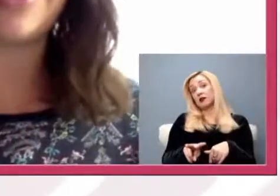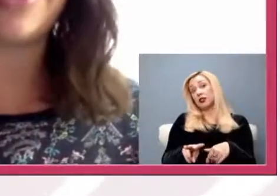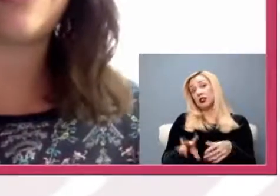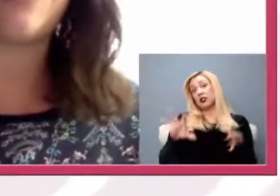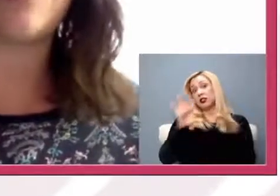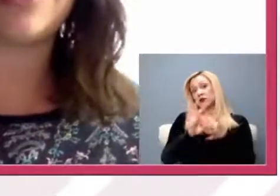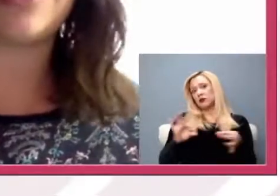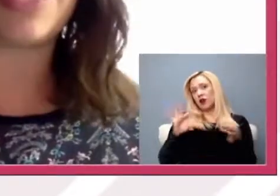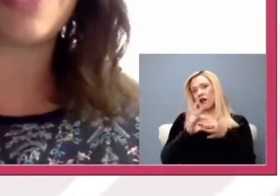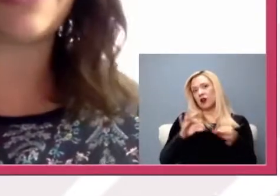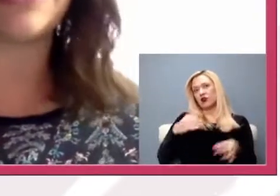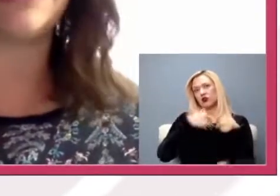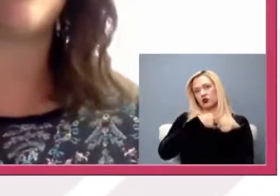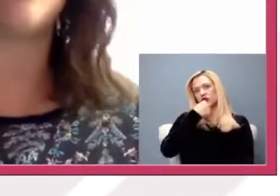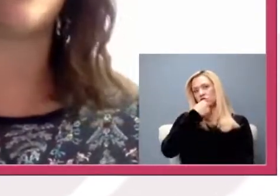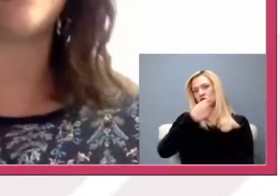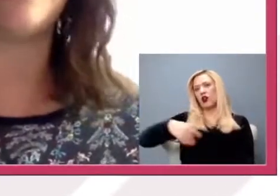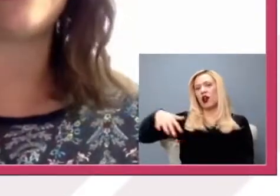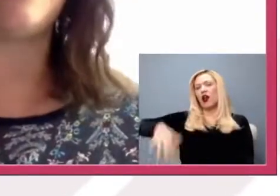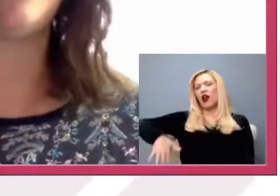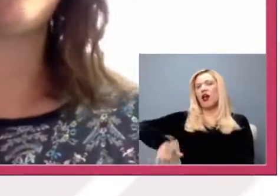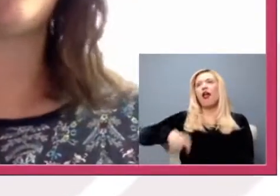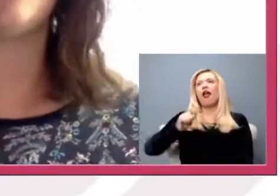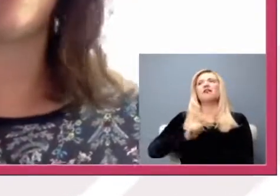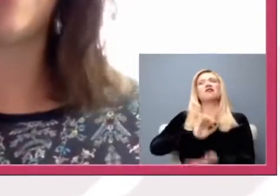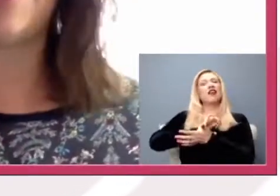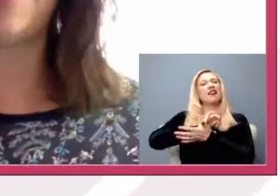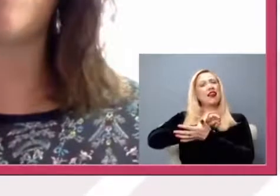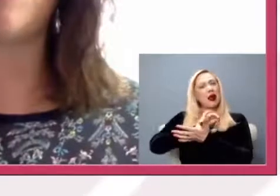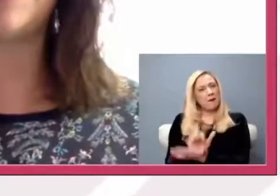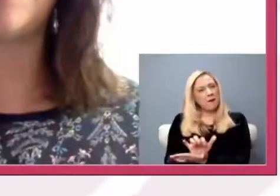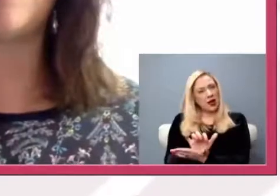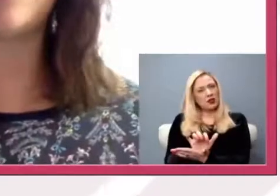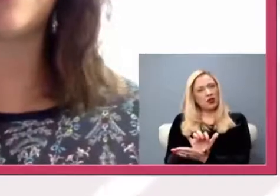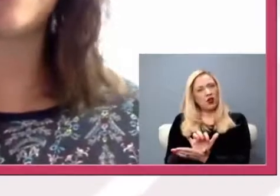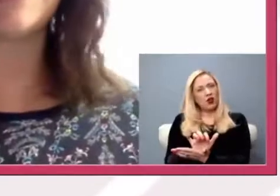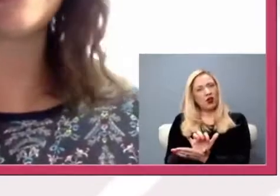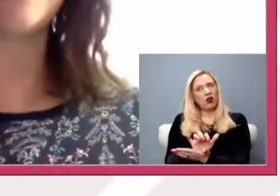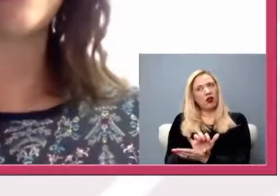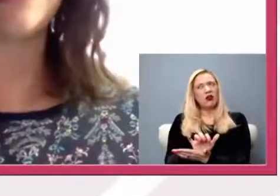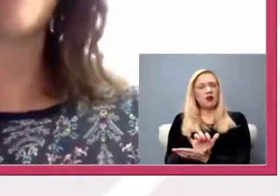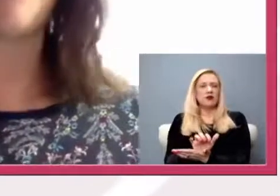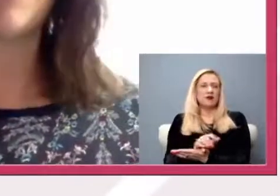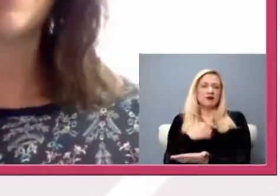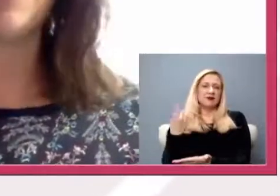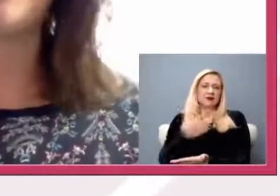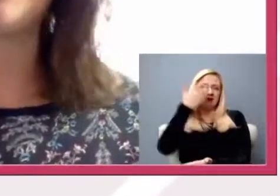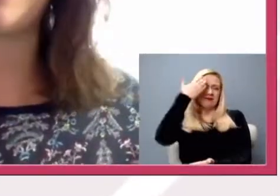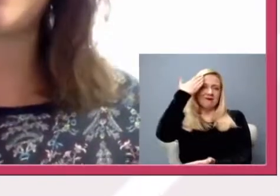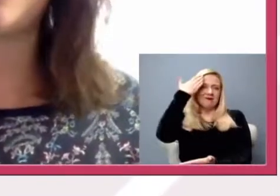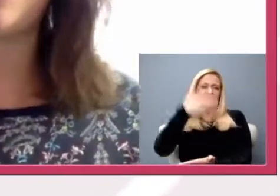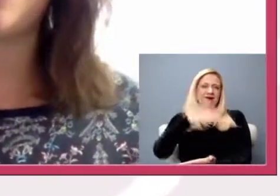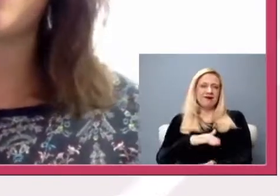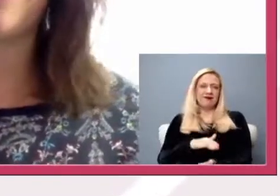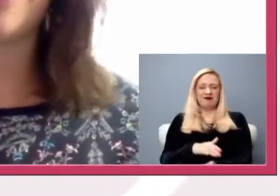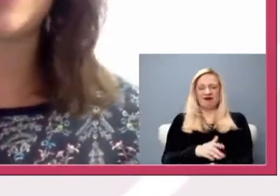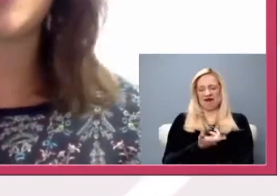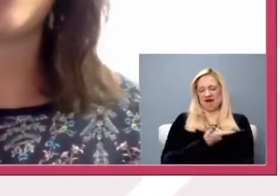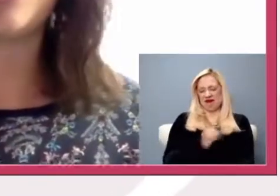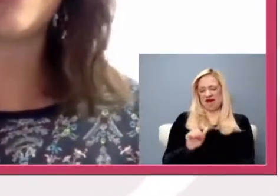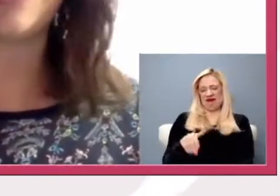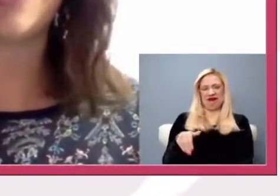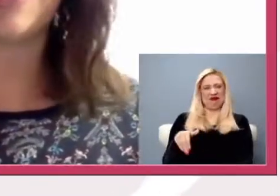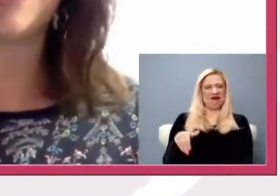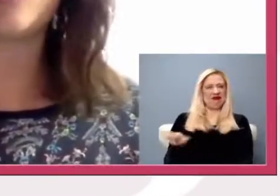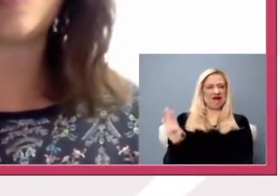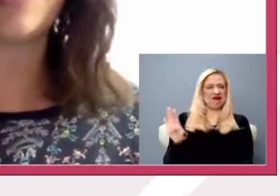definición que yo mencionaba, que justo la discriminación, pues ya sabemos que es esta rechazo, ¿no? Negación